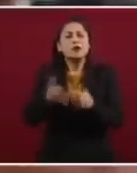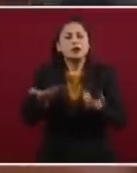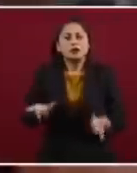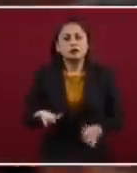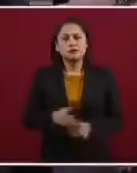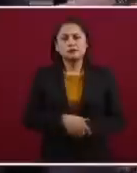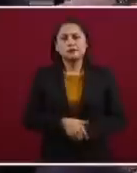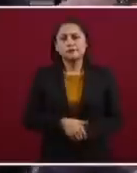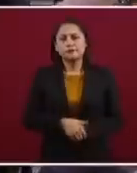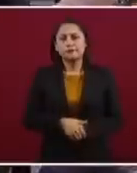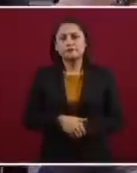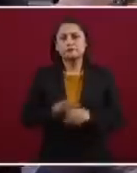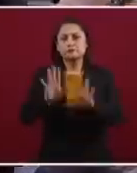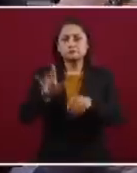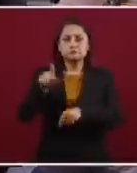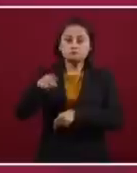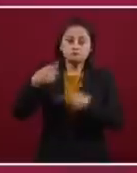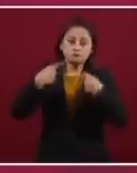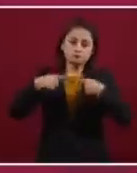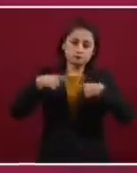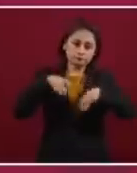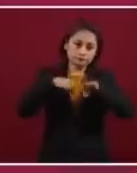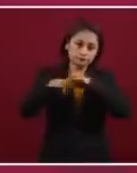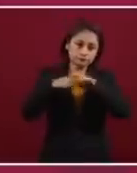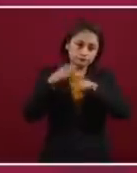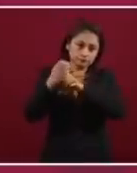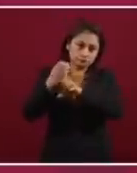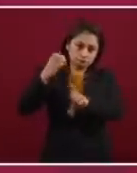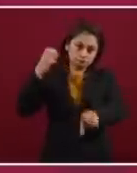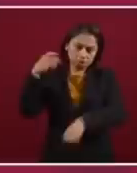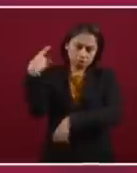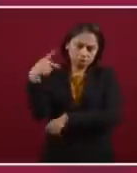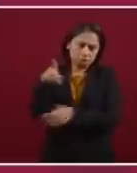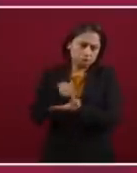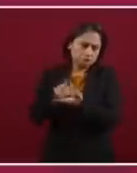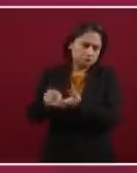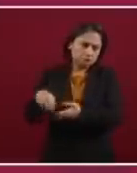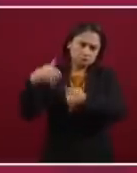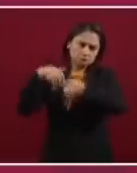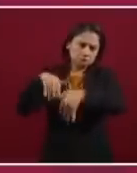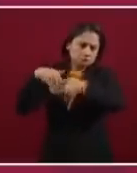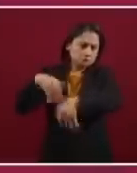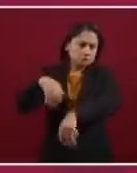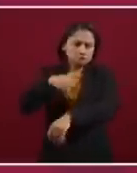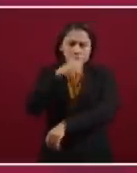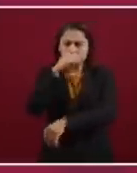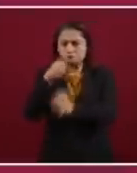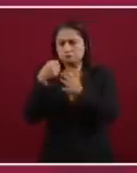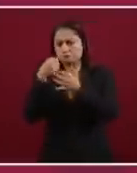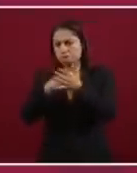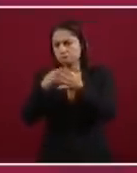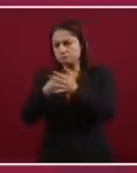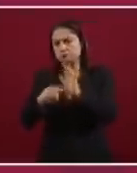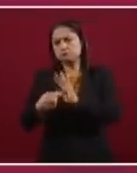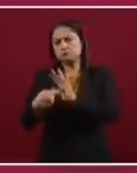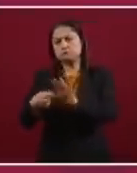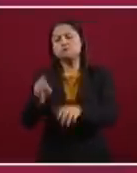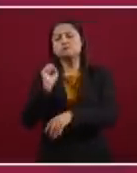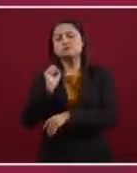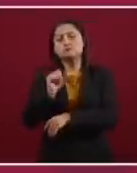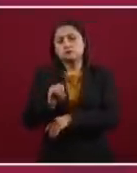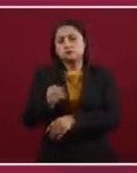pregunta pueblo a los transportistas que desde luego tienen todo el derecho de manifestarse con la recomendación